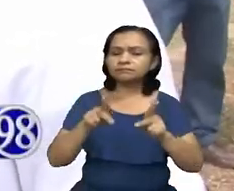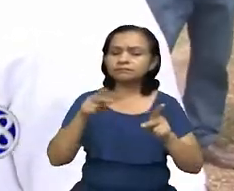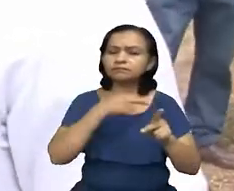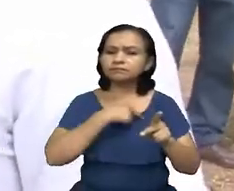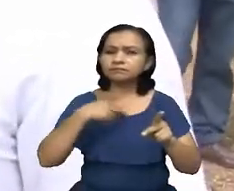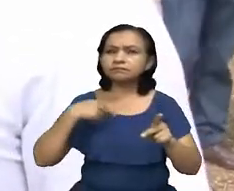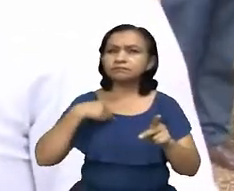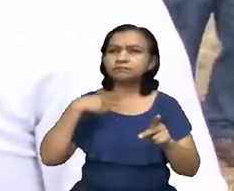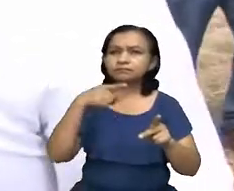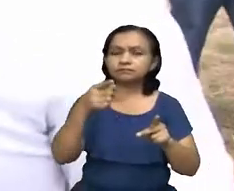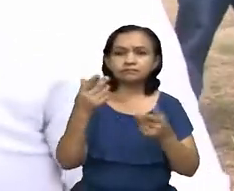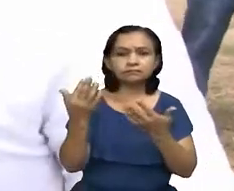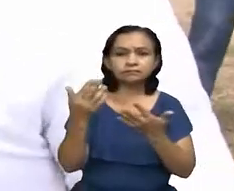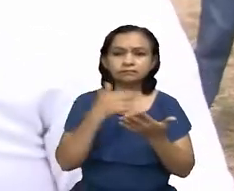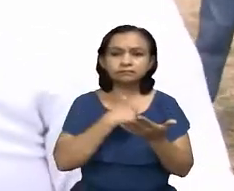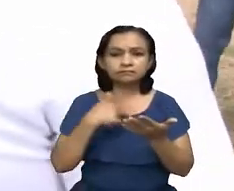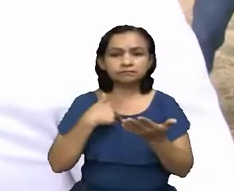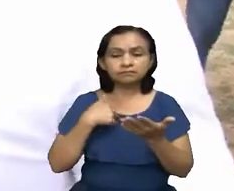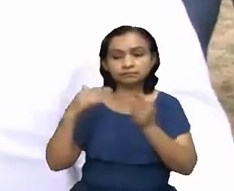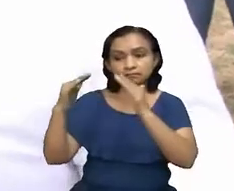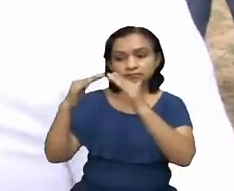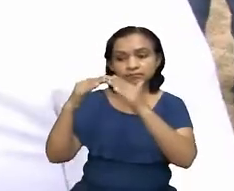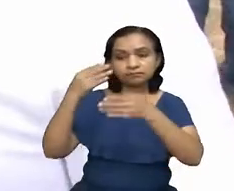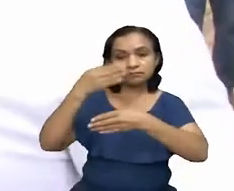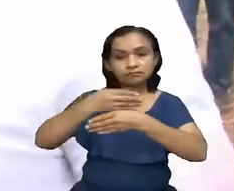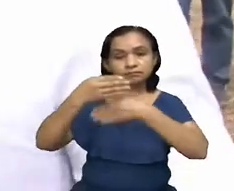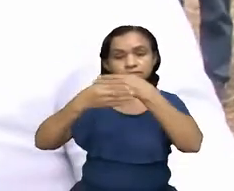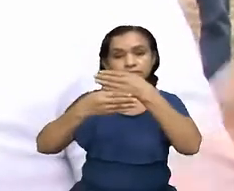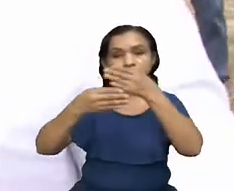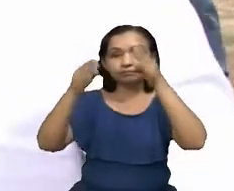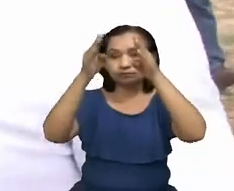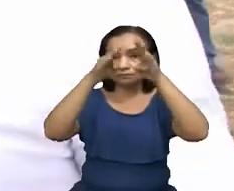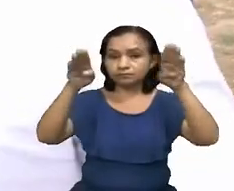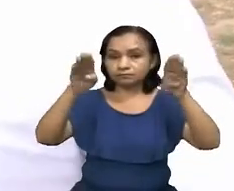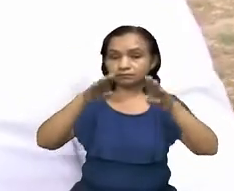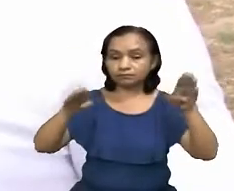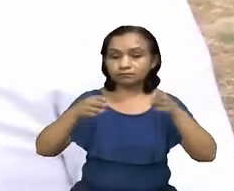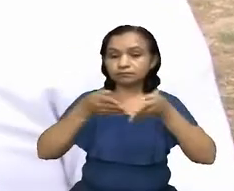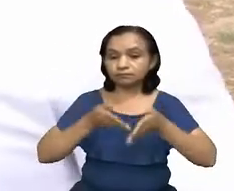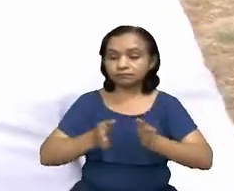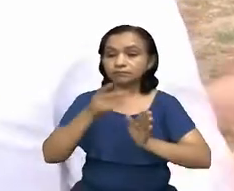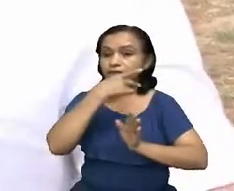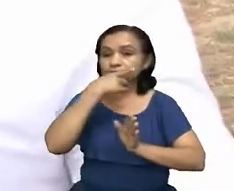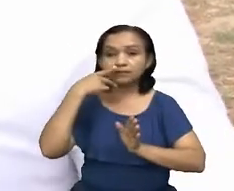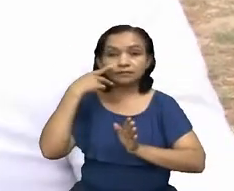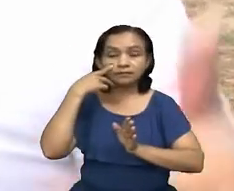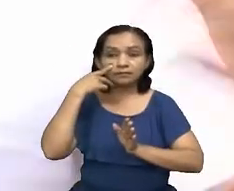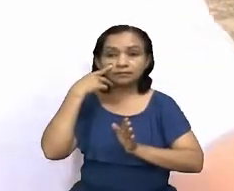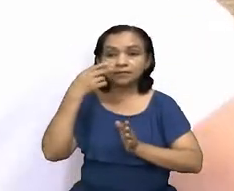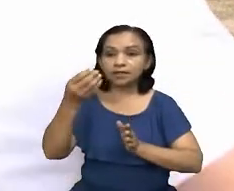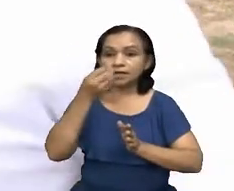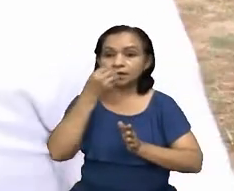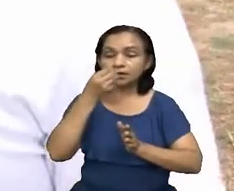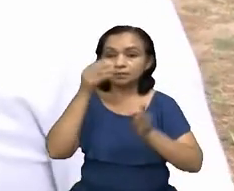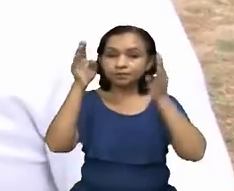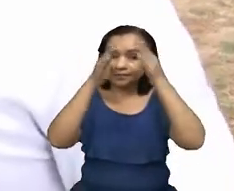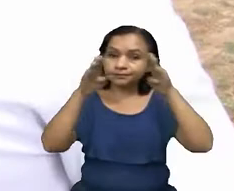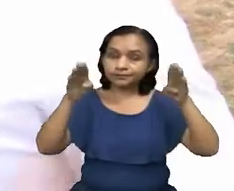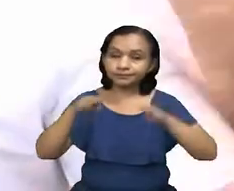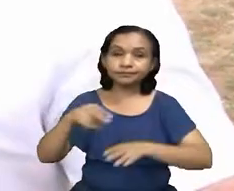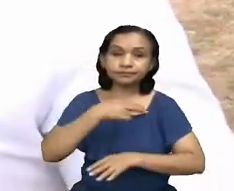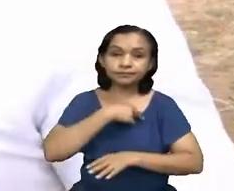ustedes que...? Claro, hacer mejor en la casa, la compra navideña de los hijos, de los padres, de toda la comida que navideña que se